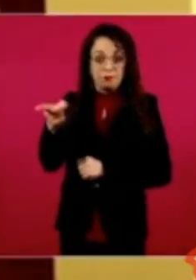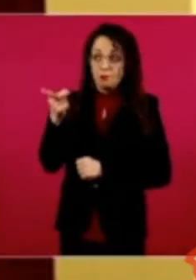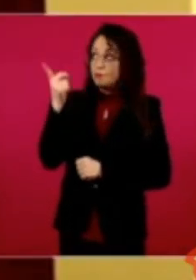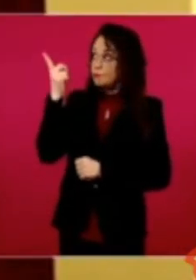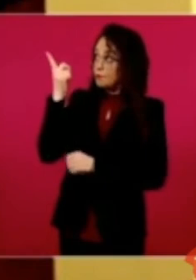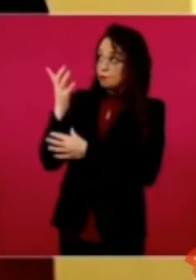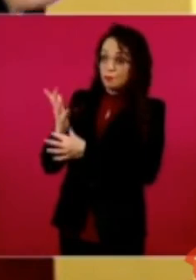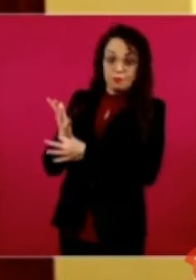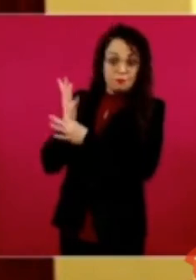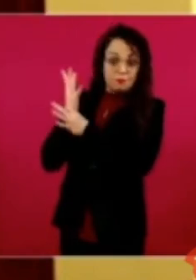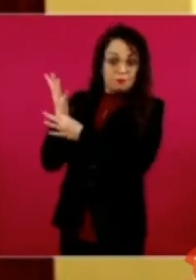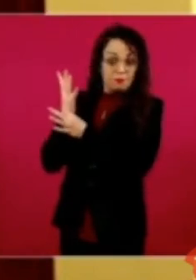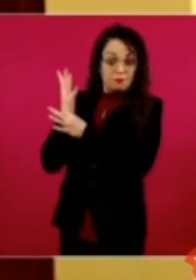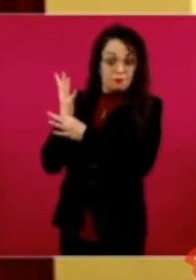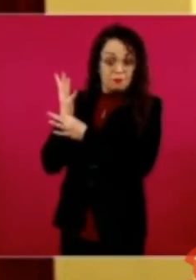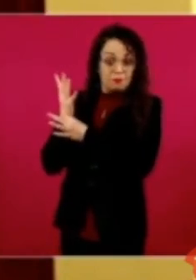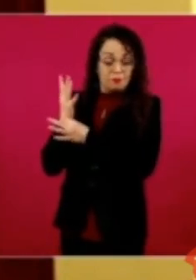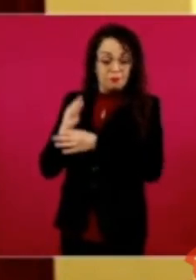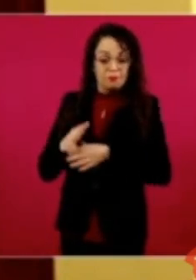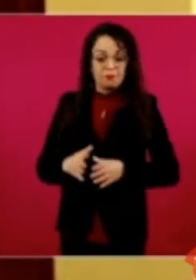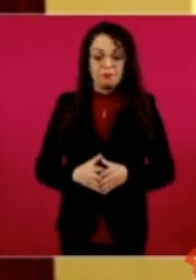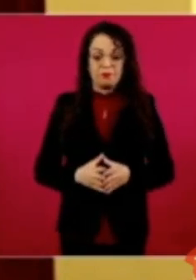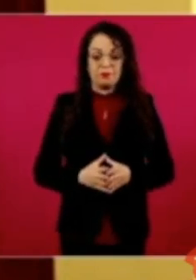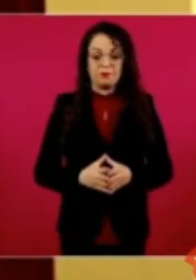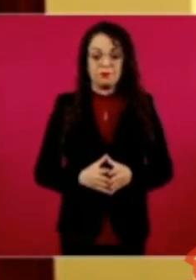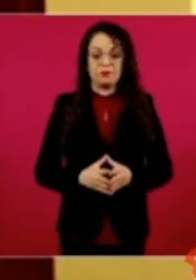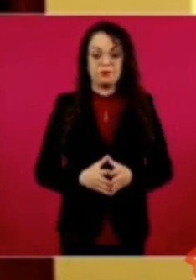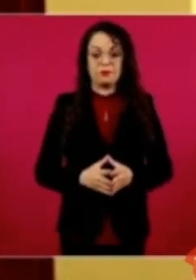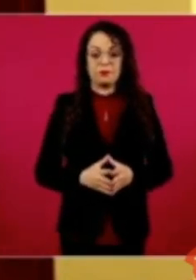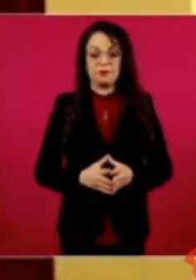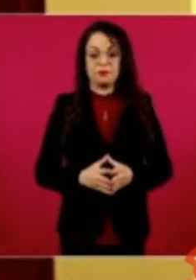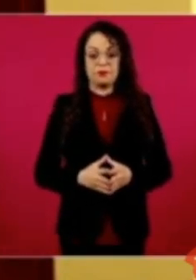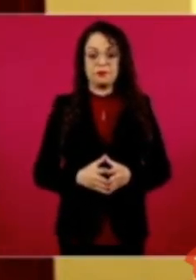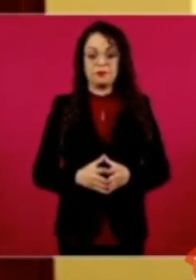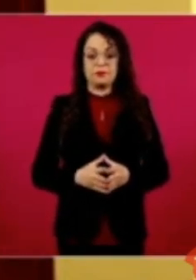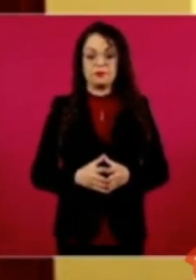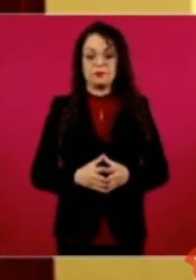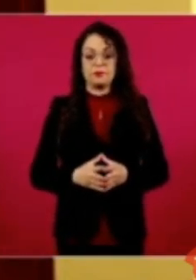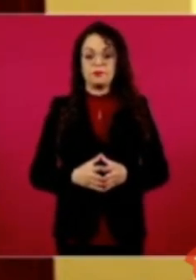Lo que sucedió, pues, ¿o no fue así?